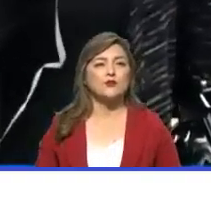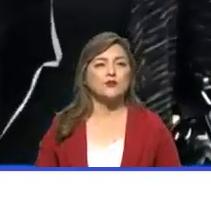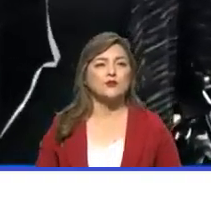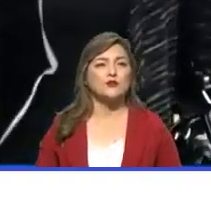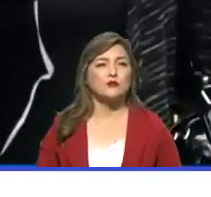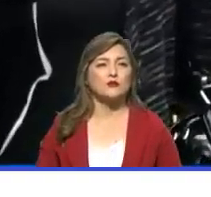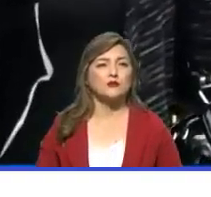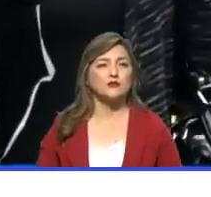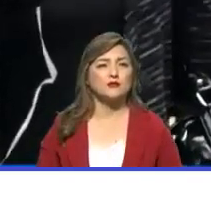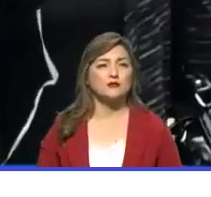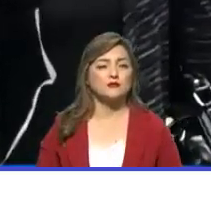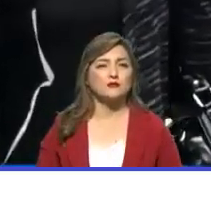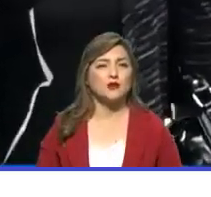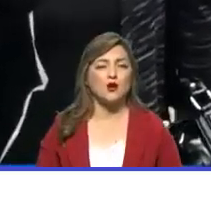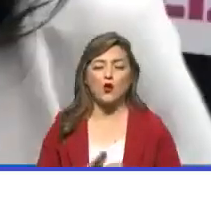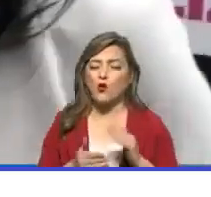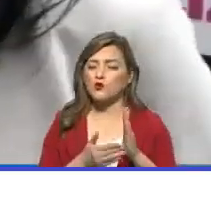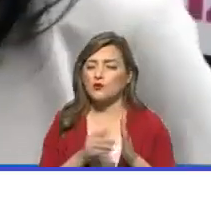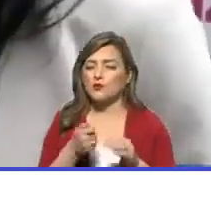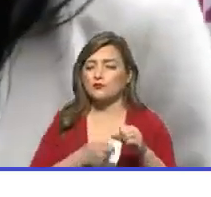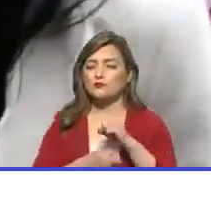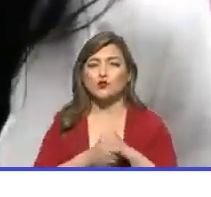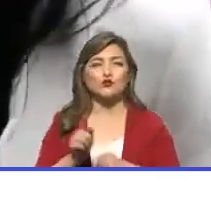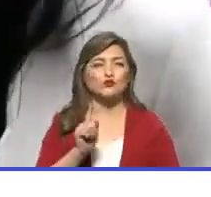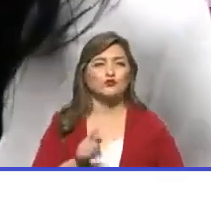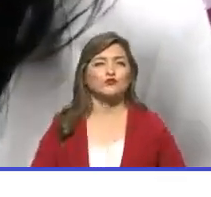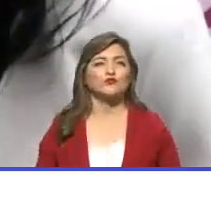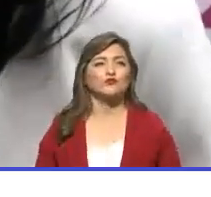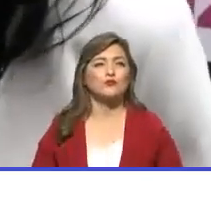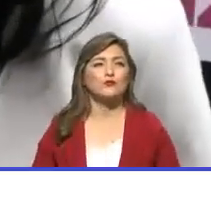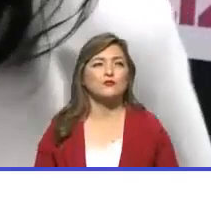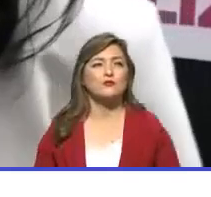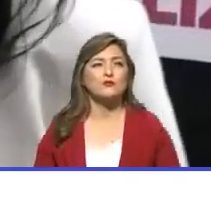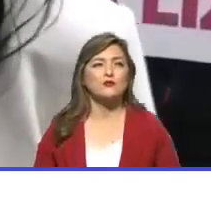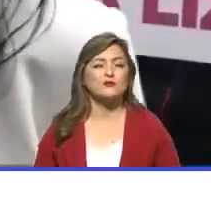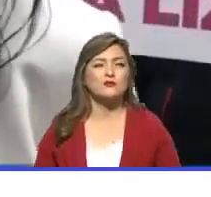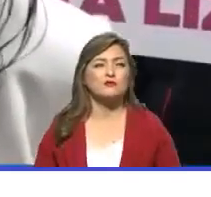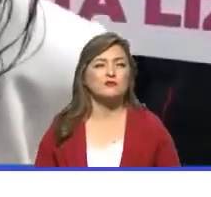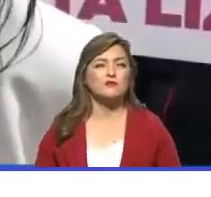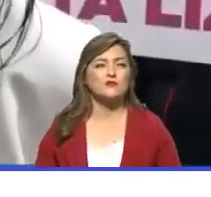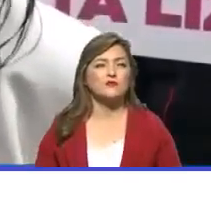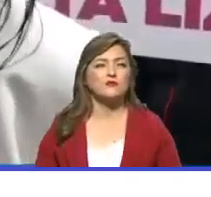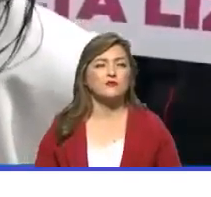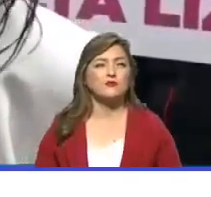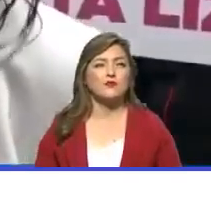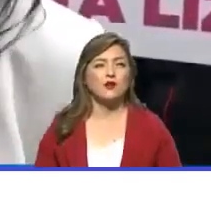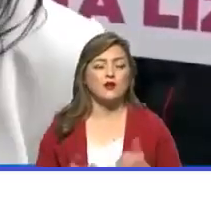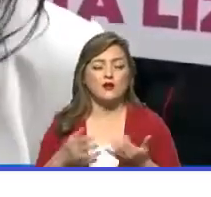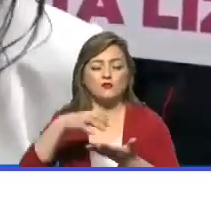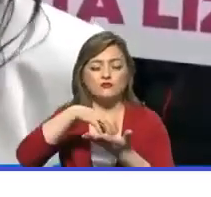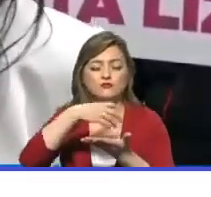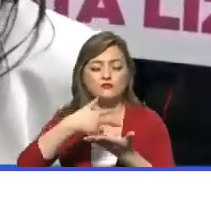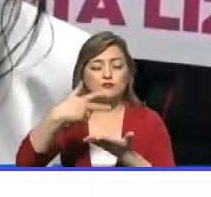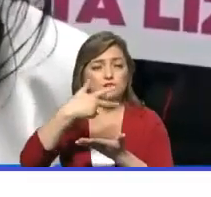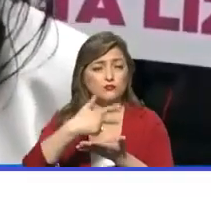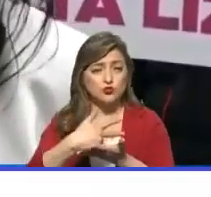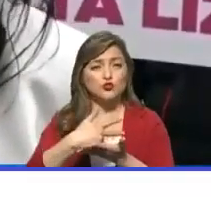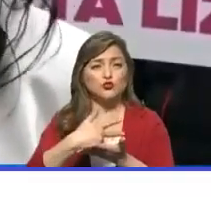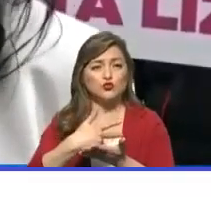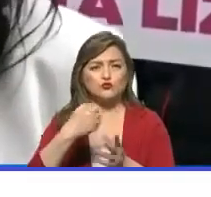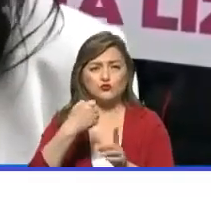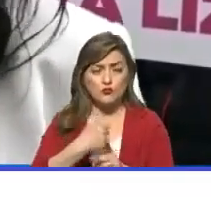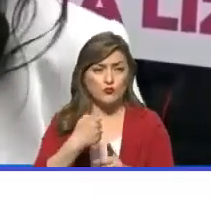sangre no se vuelvan a repetir queremos en este caso crear precedentes en la provincia del carchi que no vuelva a suceder